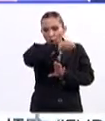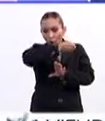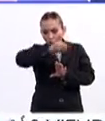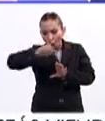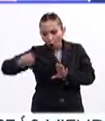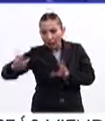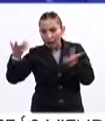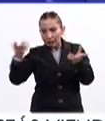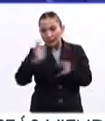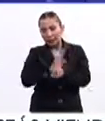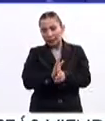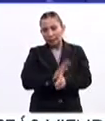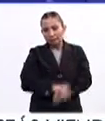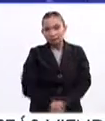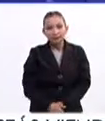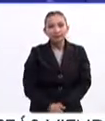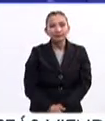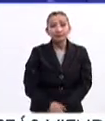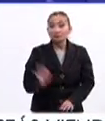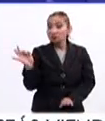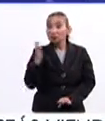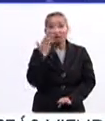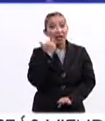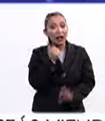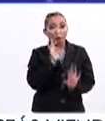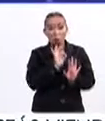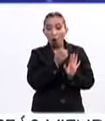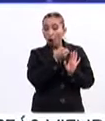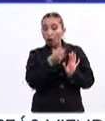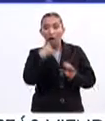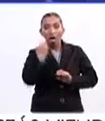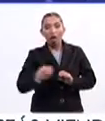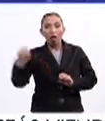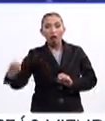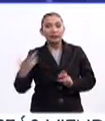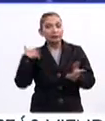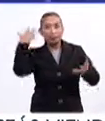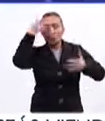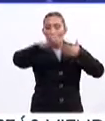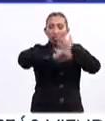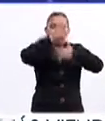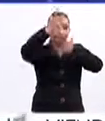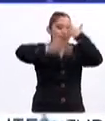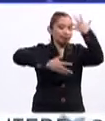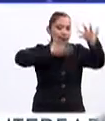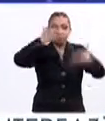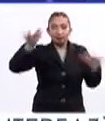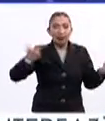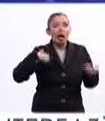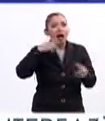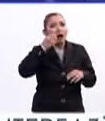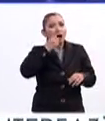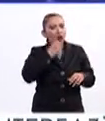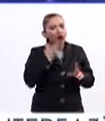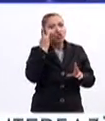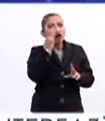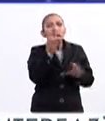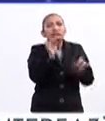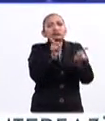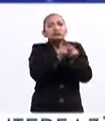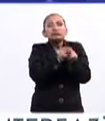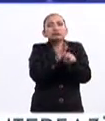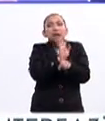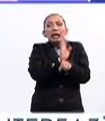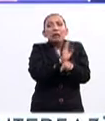orden en el que se deben hacer las cosas. Si no tenemos como ese orden, se vuelve un caos total. Hacer, aunque sean 2 segundos